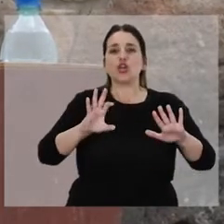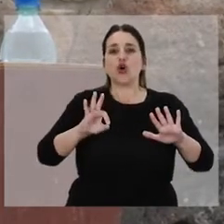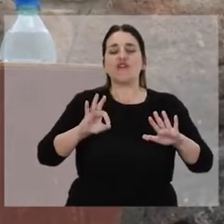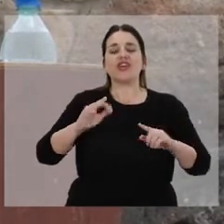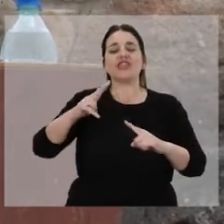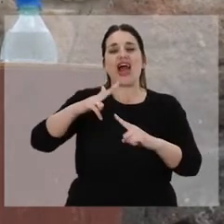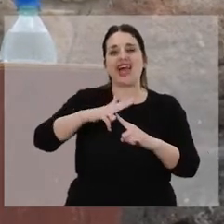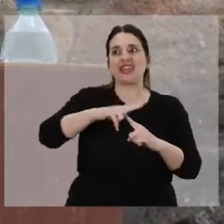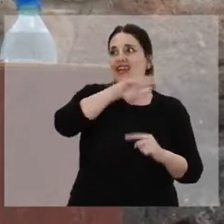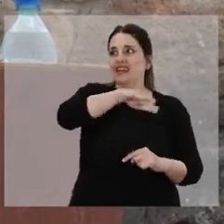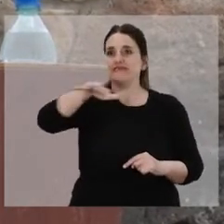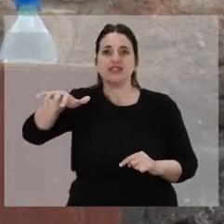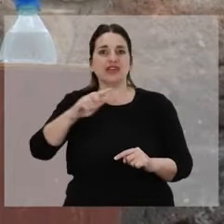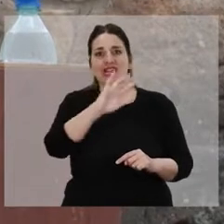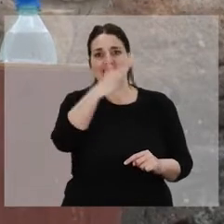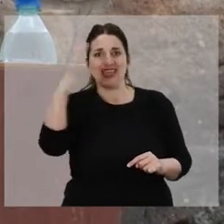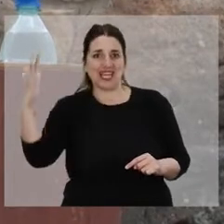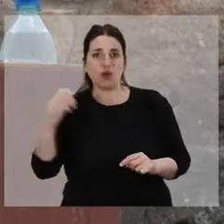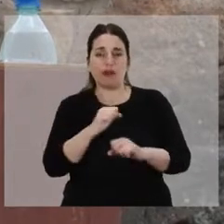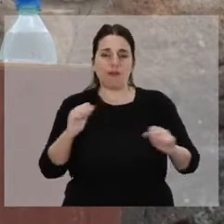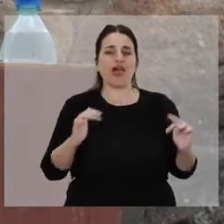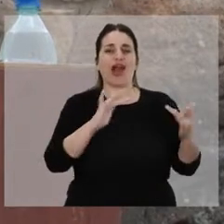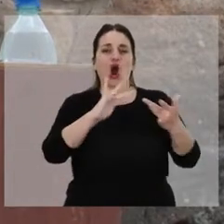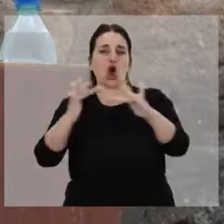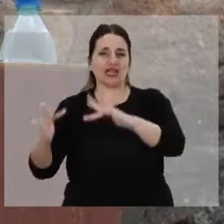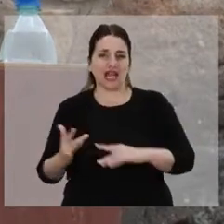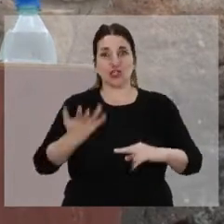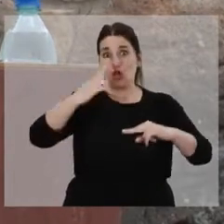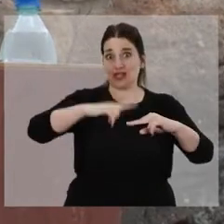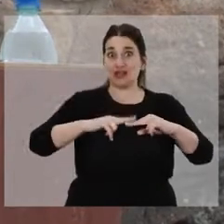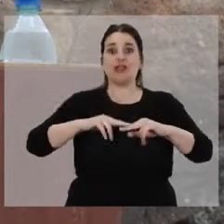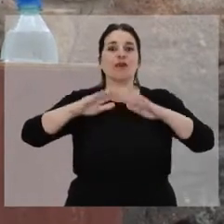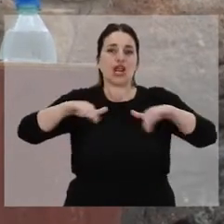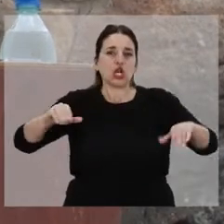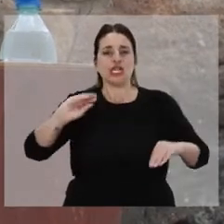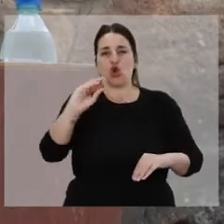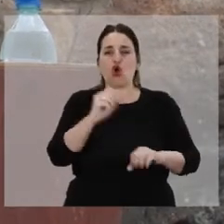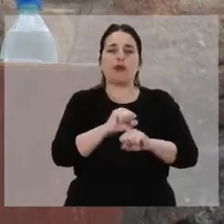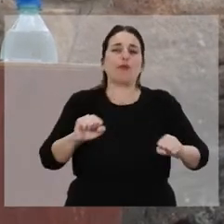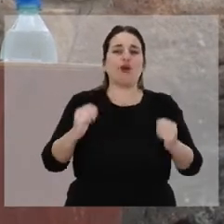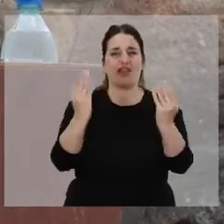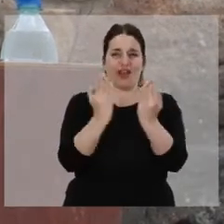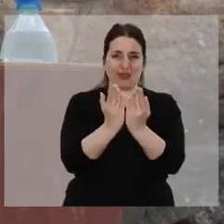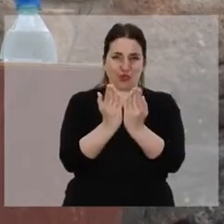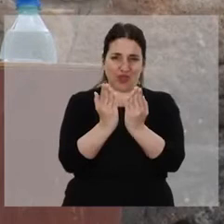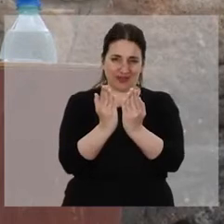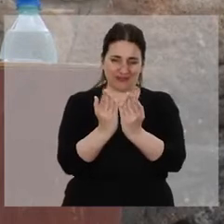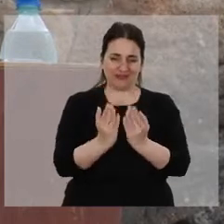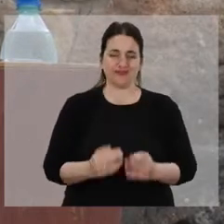más de 90 antenas en el interior del país para que se pueda tener conectividad y para que los chiquilines puedan estudiar.